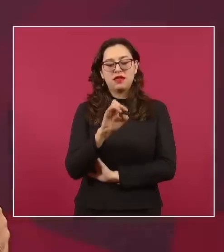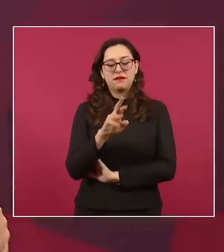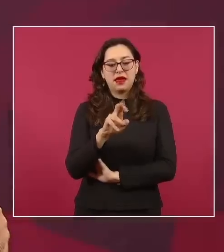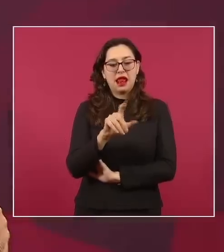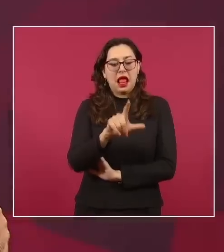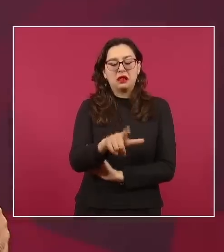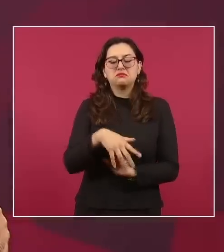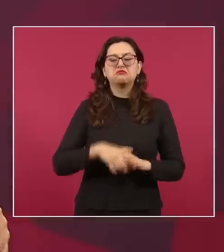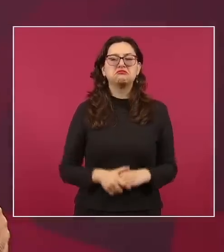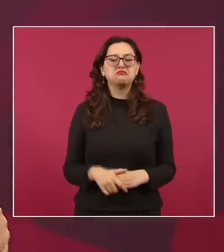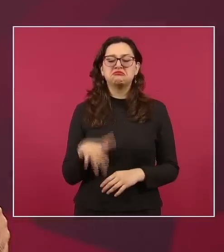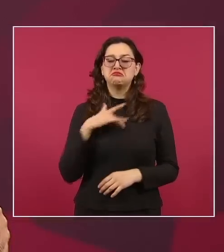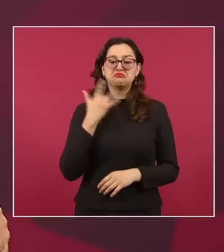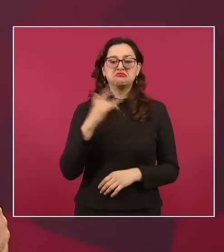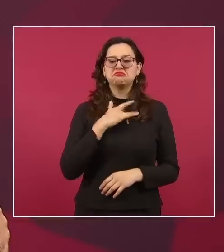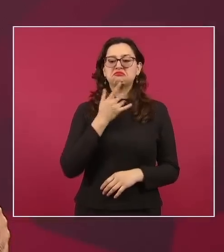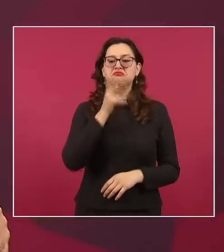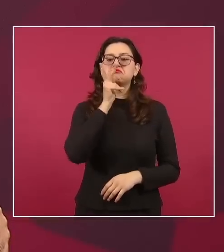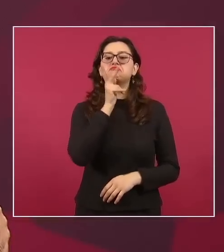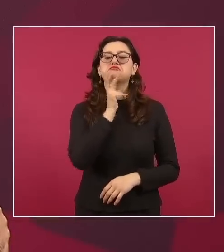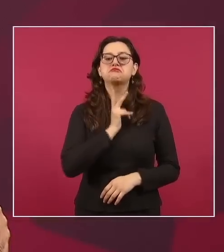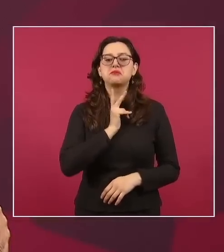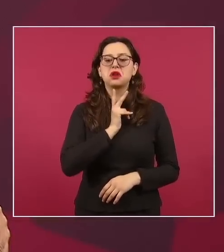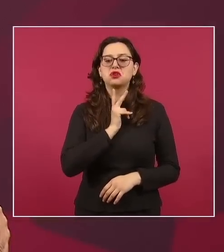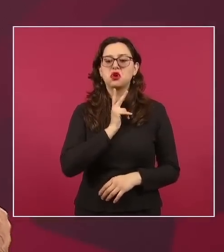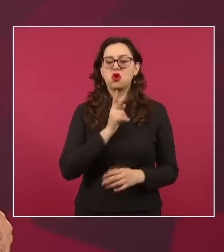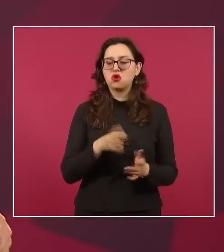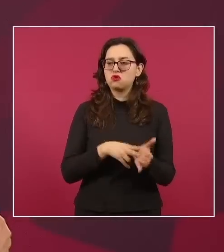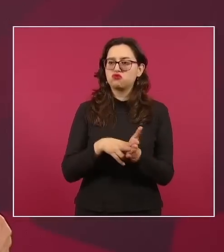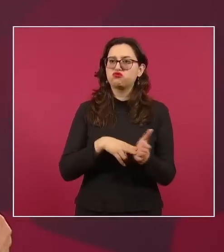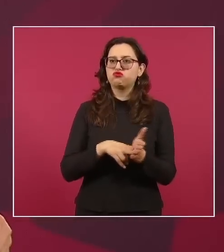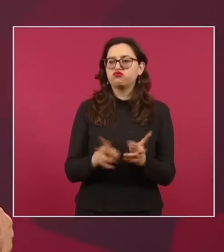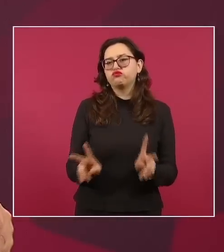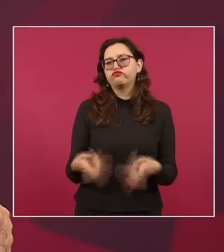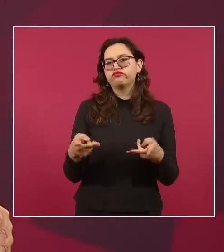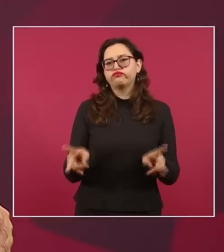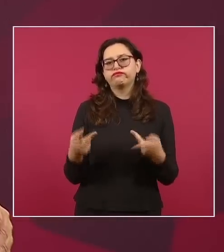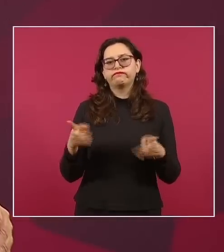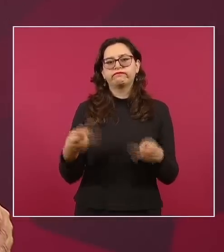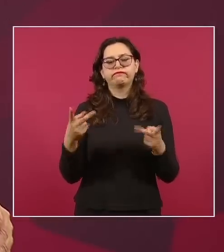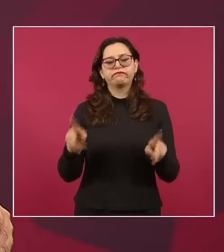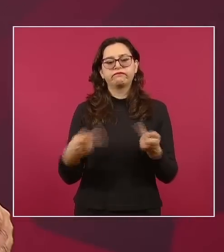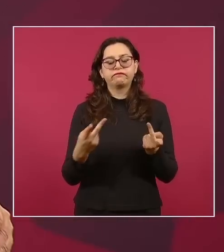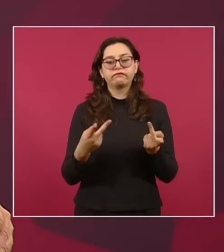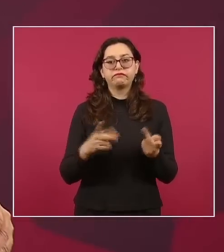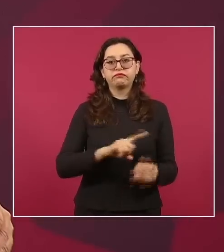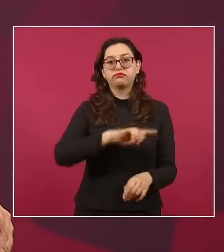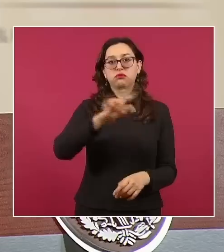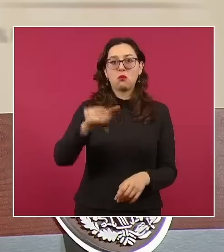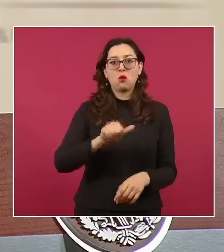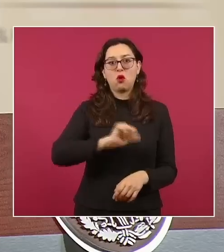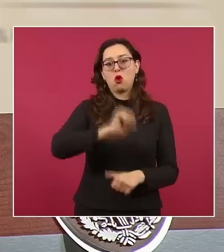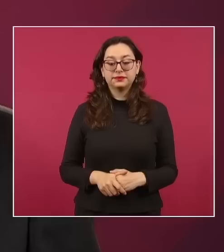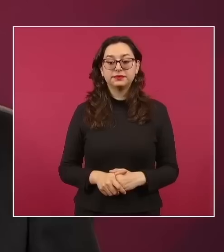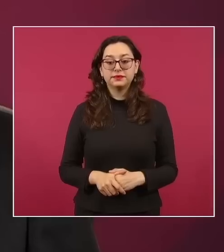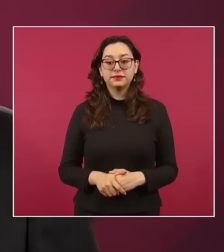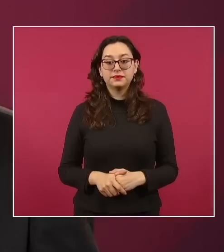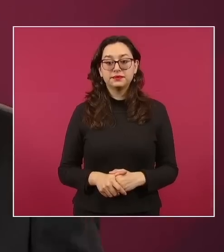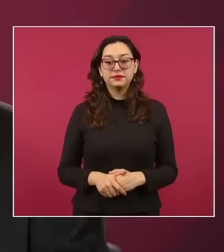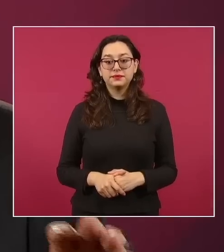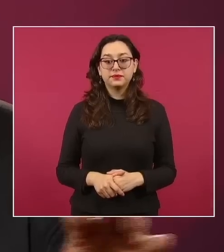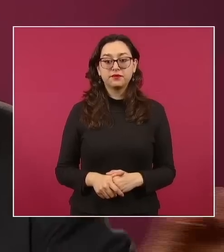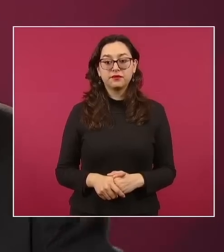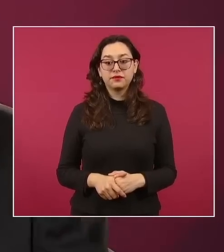crudo y a comprar gasolinas en el extranjero.